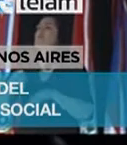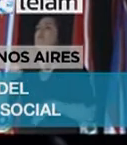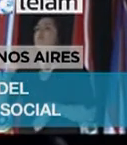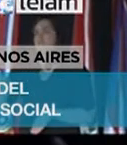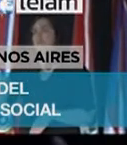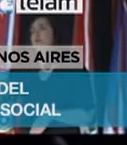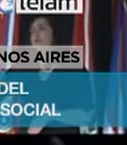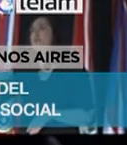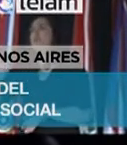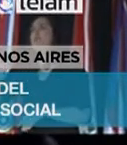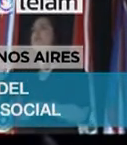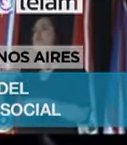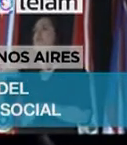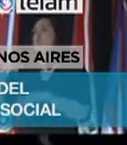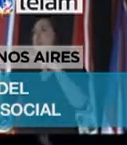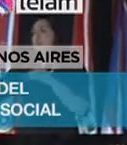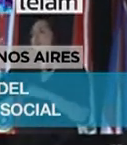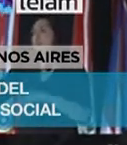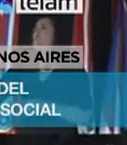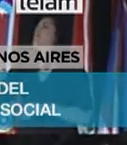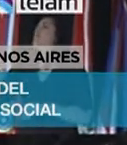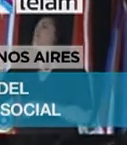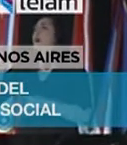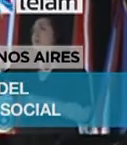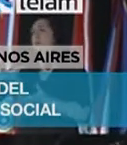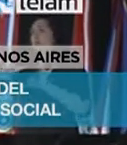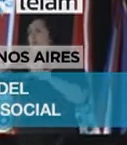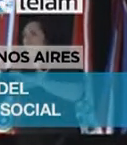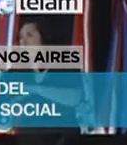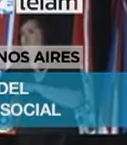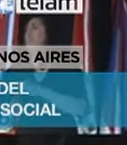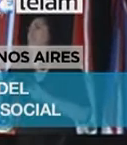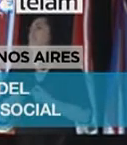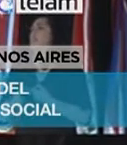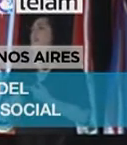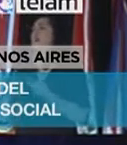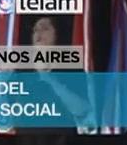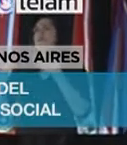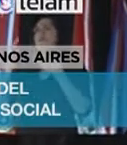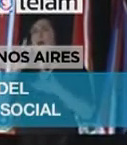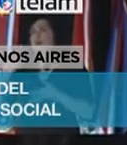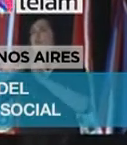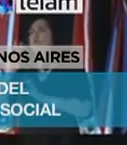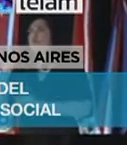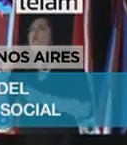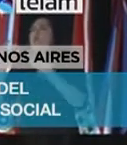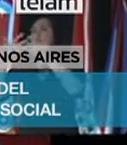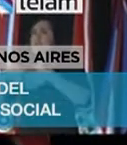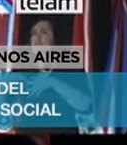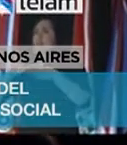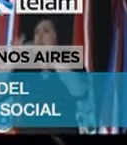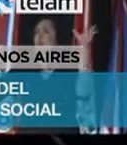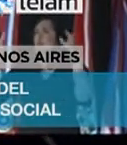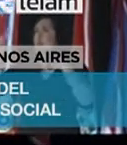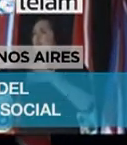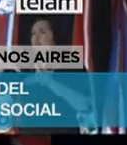divisiones sociales, han generado distorsiones en los sistemas democráticos y que hoy